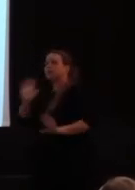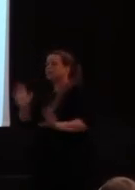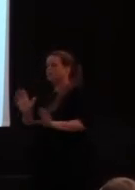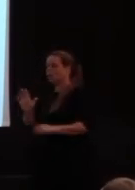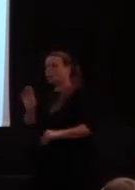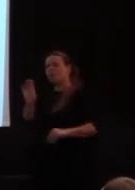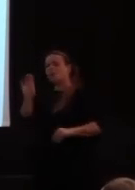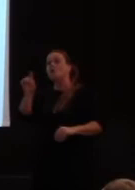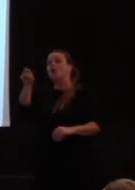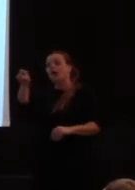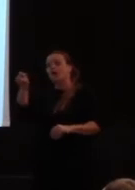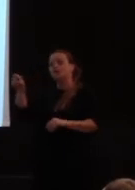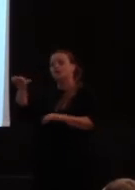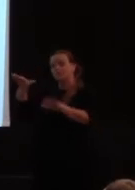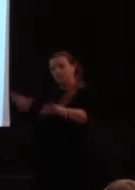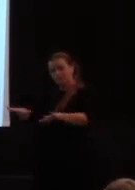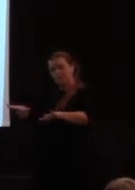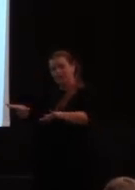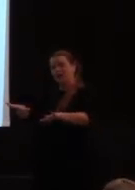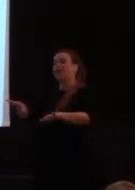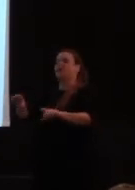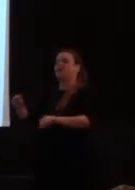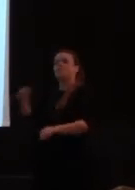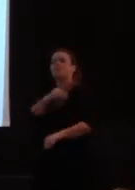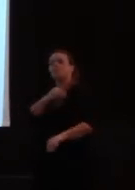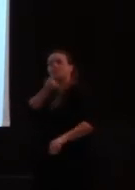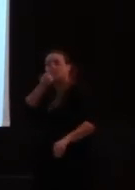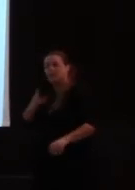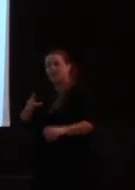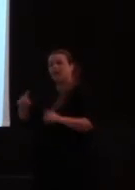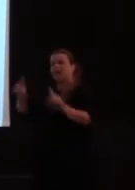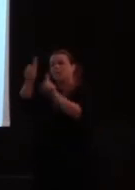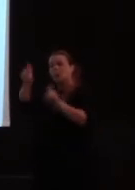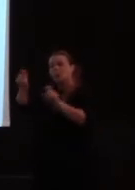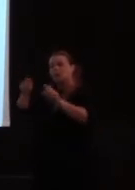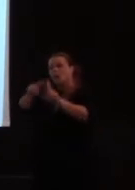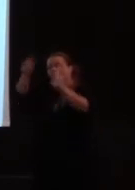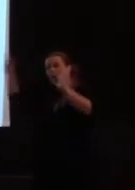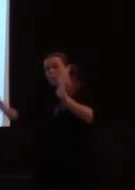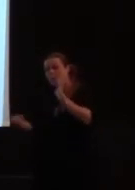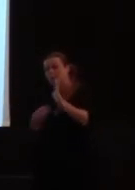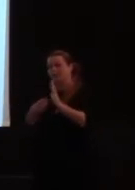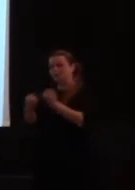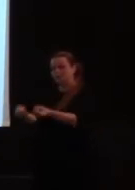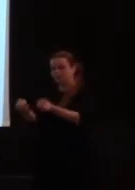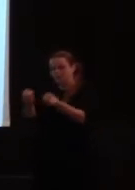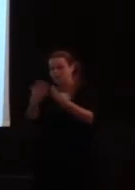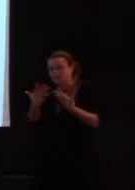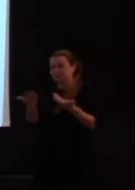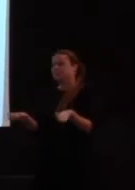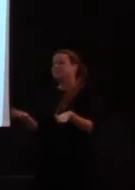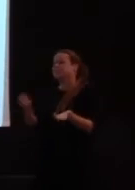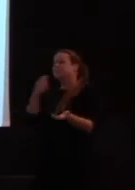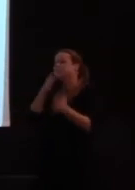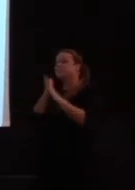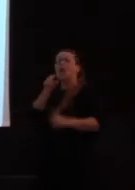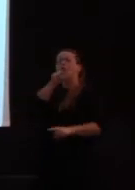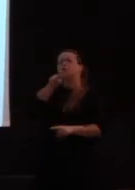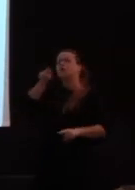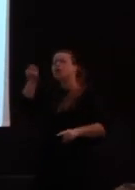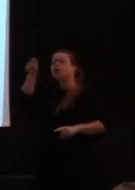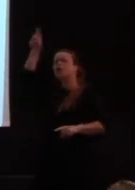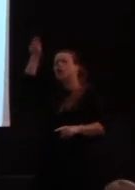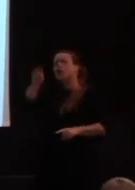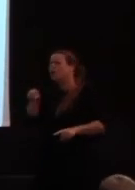Formular una buena pregunta. Entera. ¿No qué es eso? Eso no tiene la palabra eso, eso, aquello, aquí, allí, las